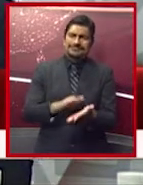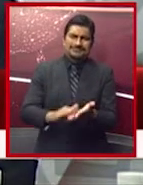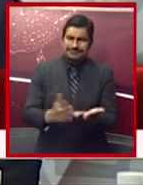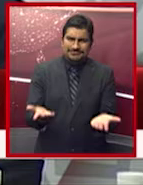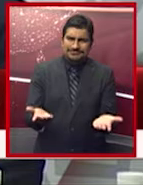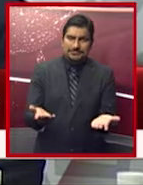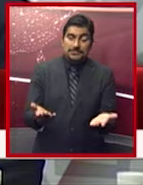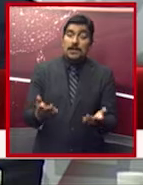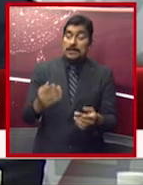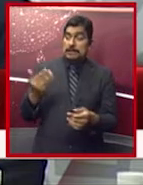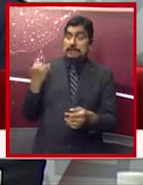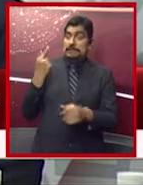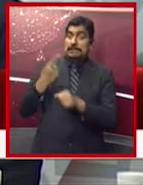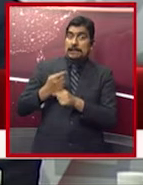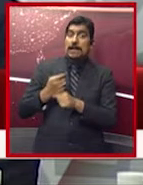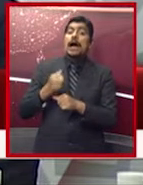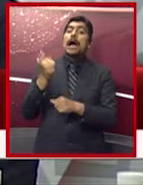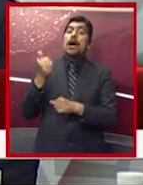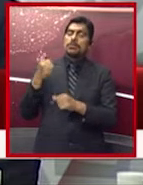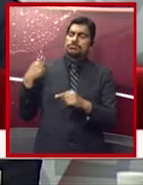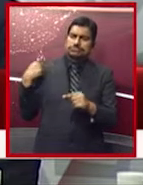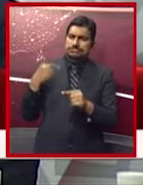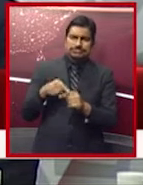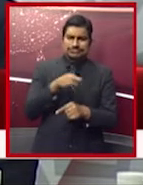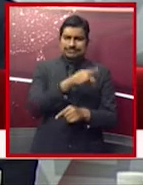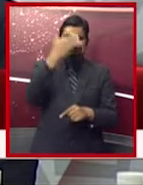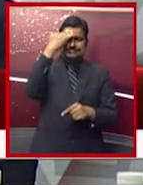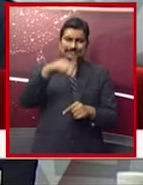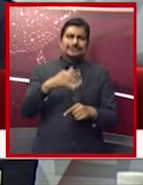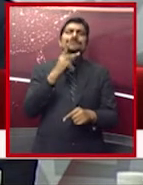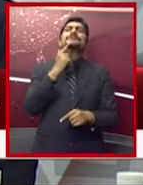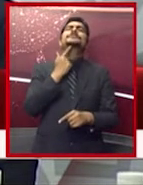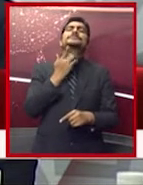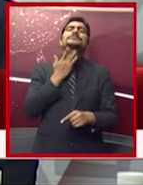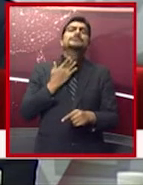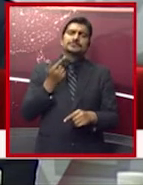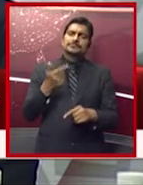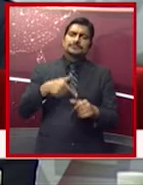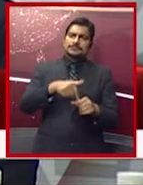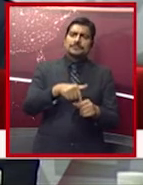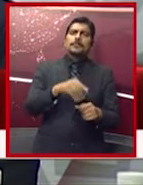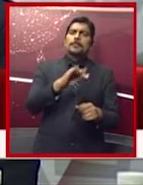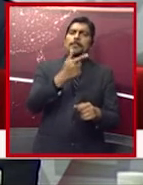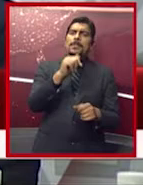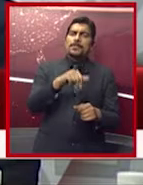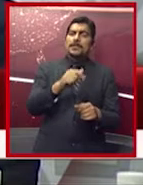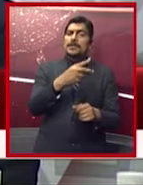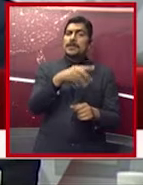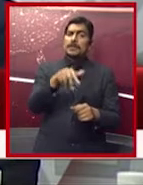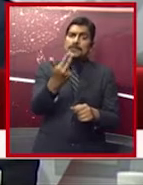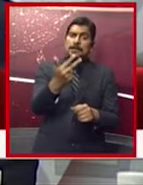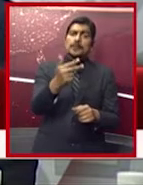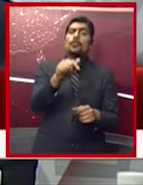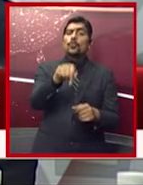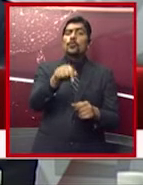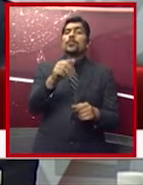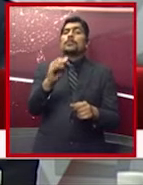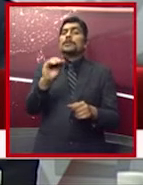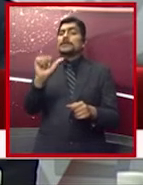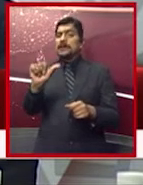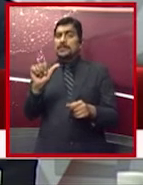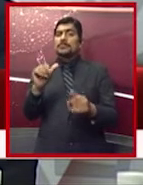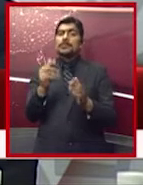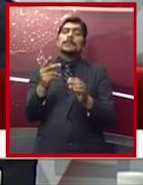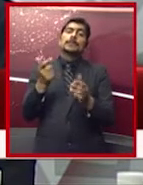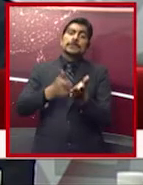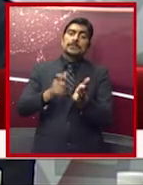del 1 de agosto, todos lo sabemos, el precio de la gasolina magna va a pasar a 13.96 pesos por litro,